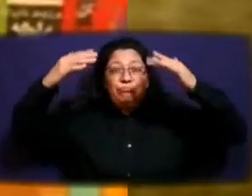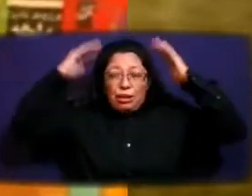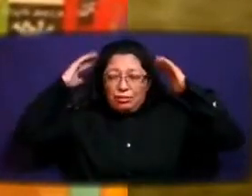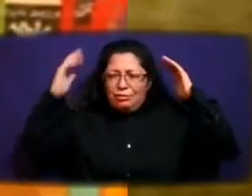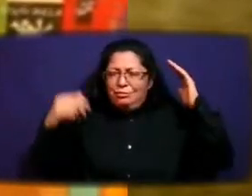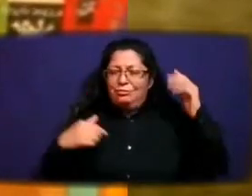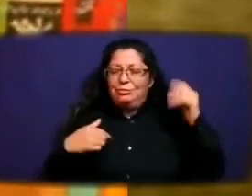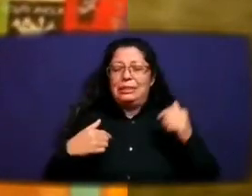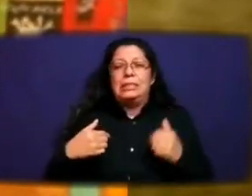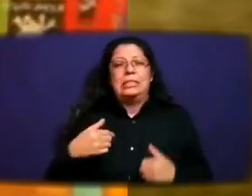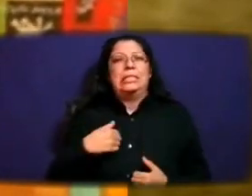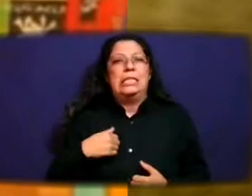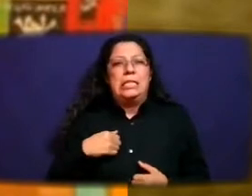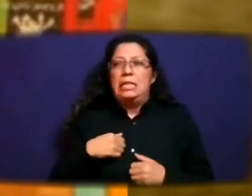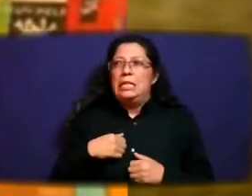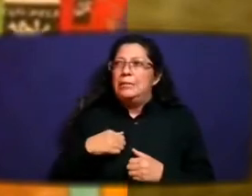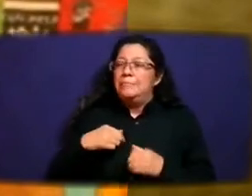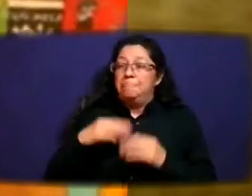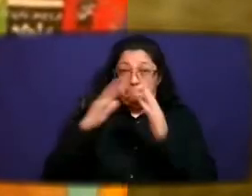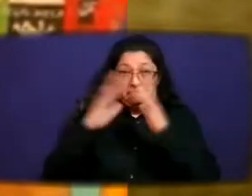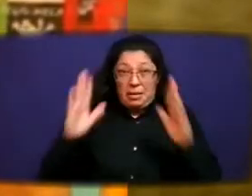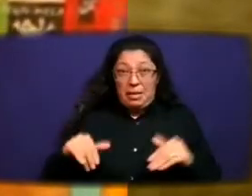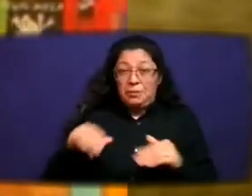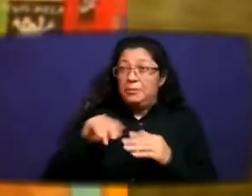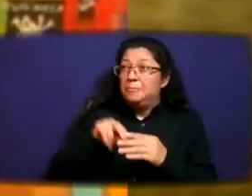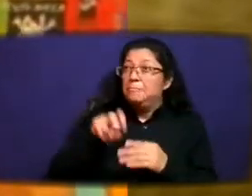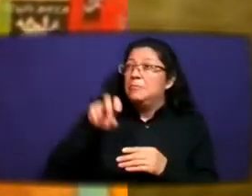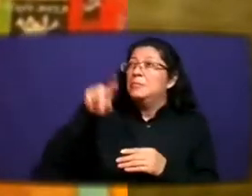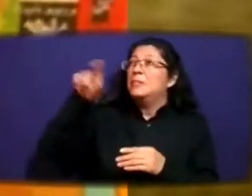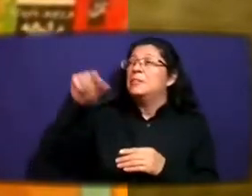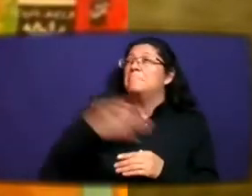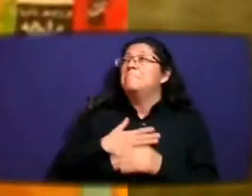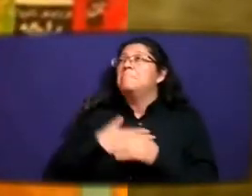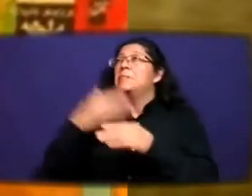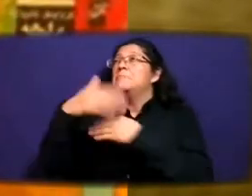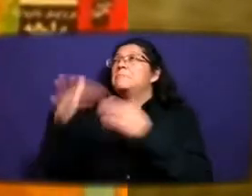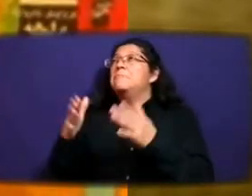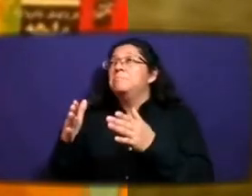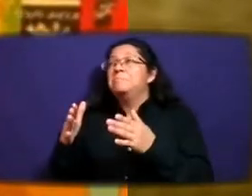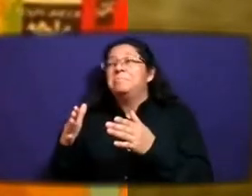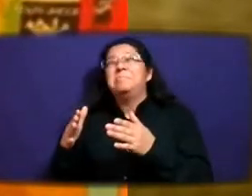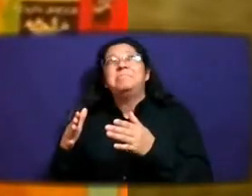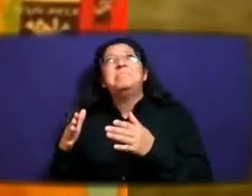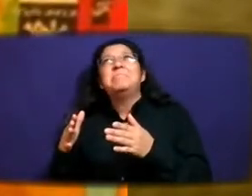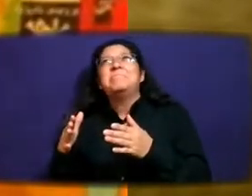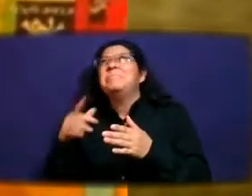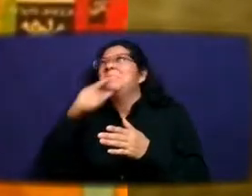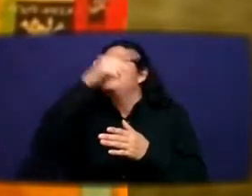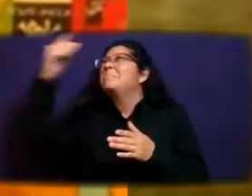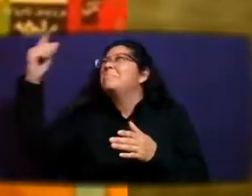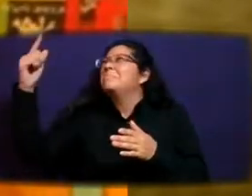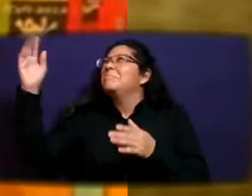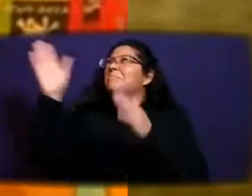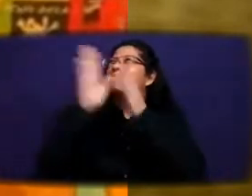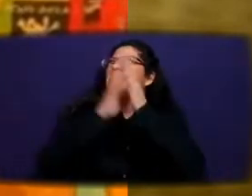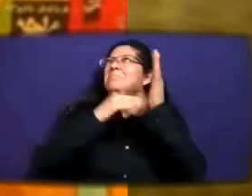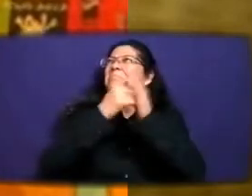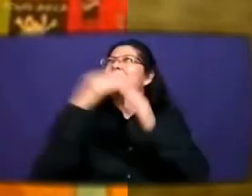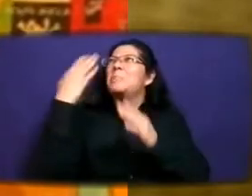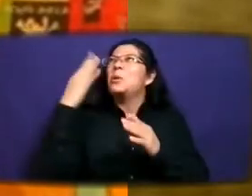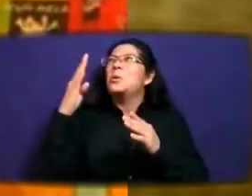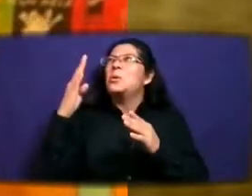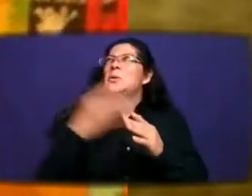escaleras a mi habitación con nubes blancas pintado en mi techo, azul.